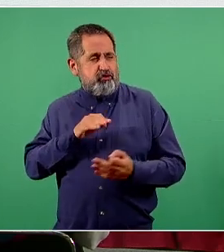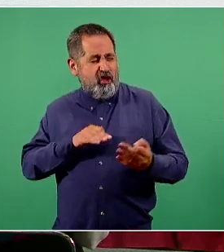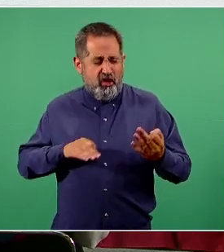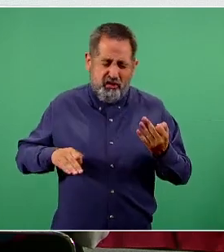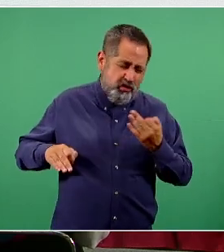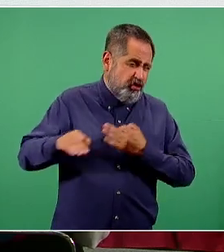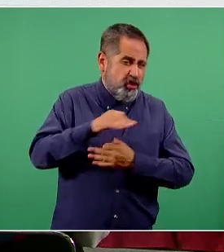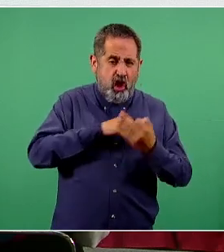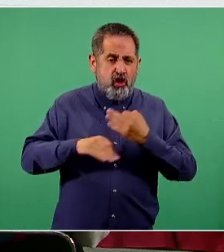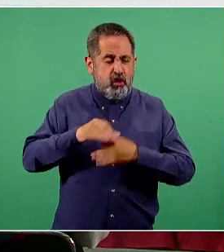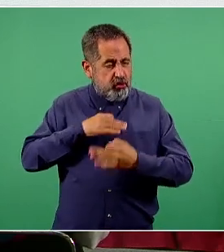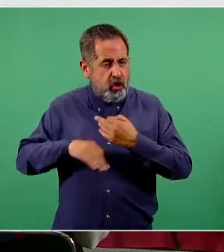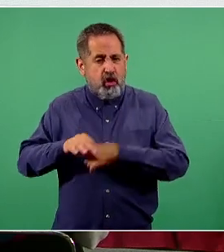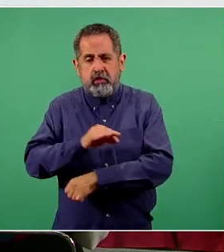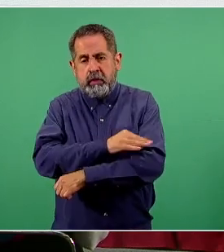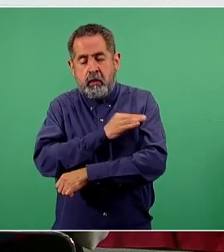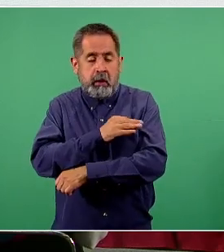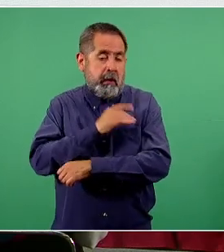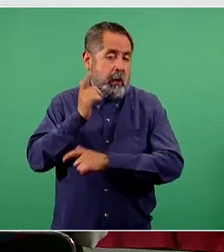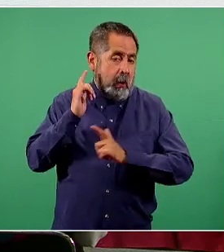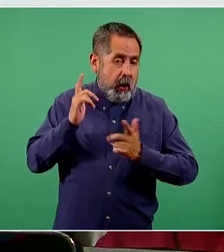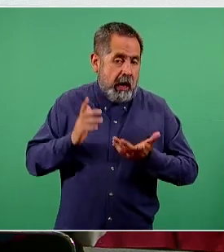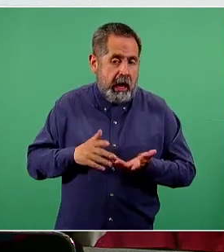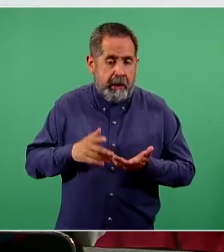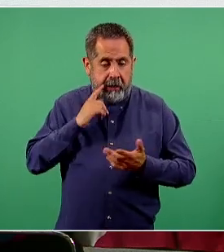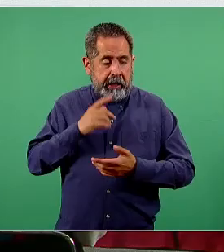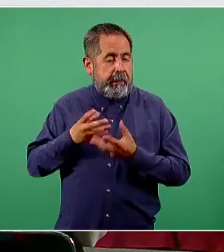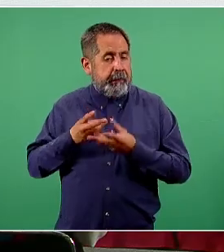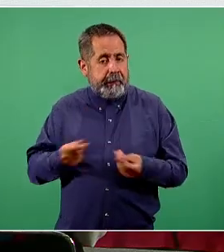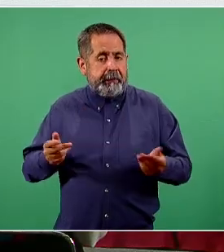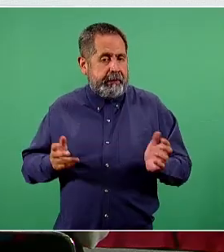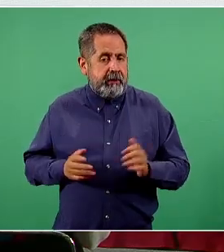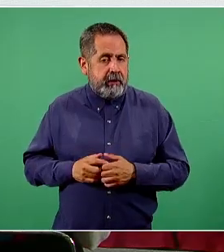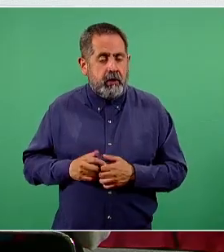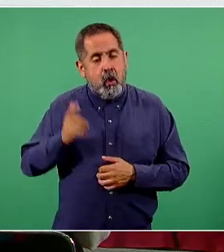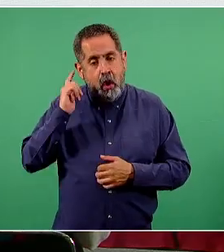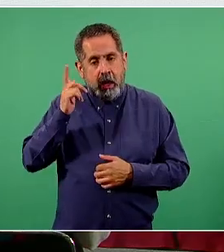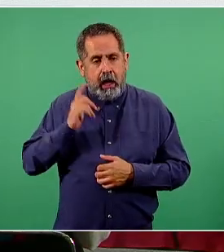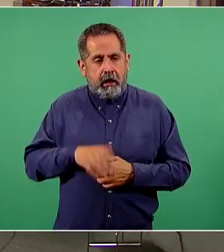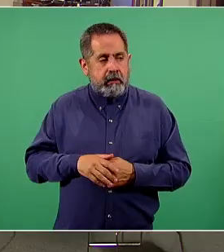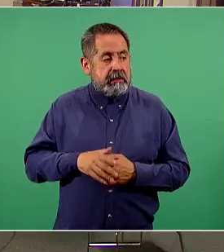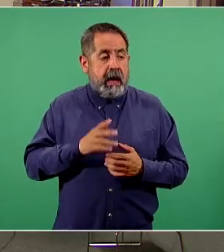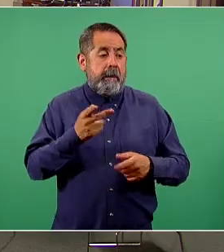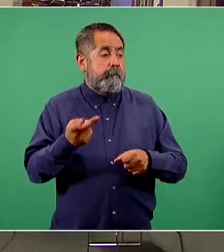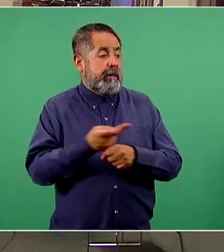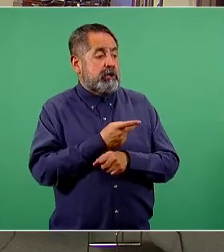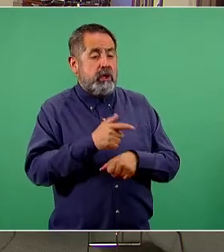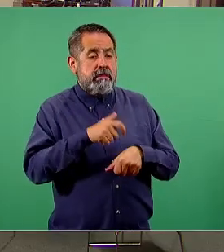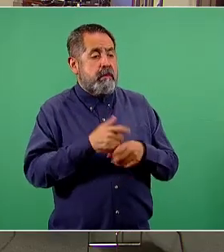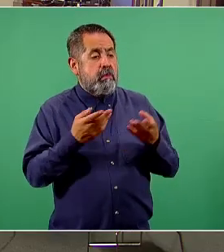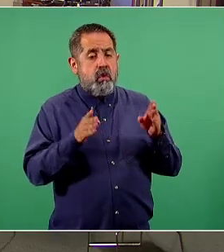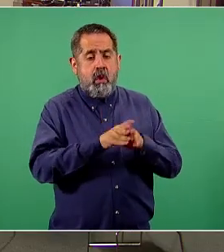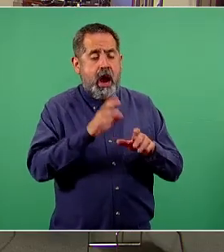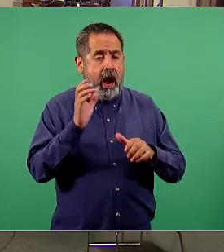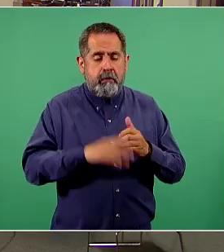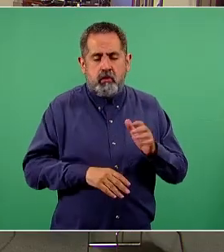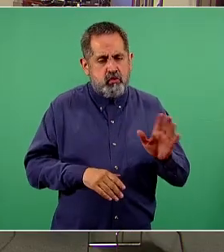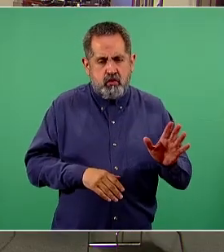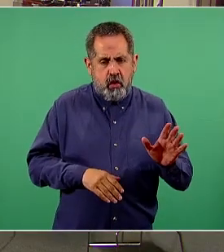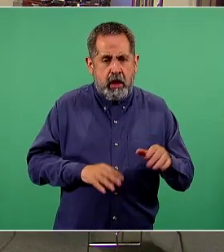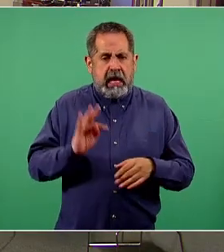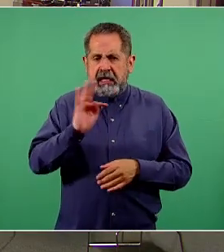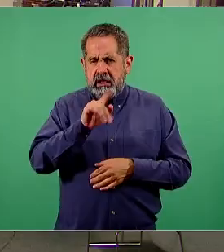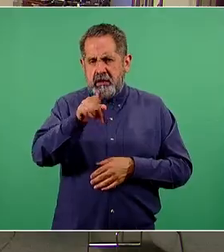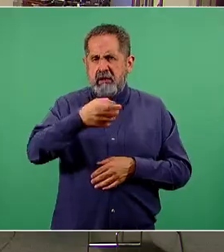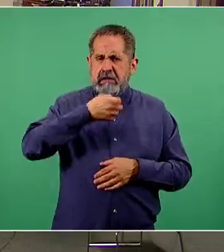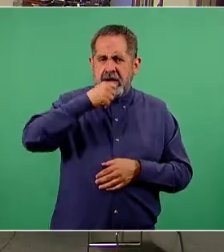personas que desean ser vacunadas y que logran ser vacunadas. Por eso es que no se cierra la puerta, sigue abierta. Si usted tiene 60 y